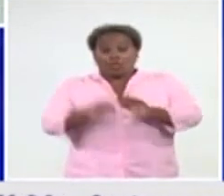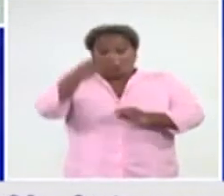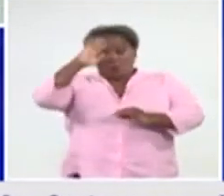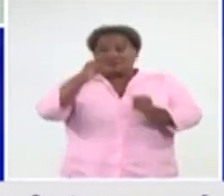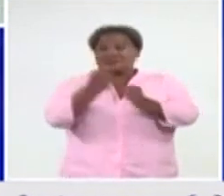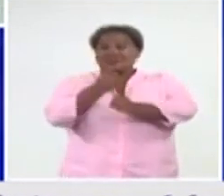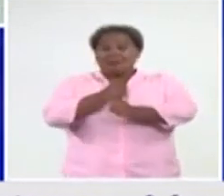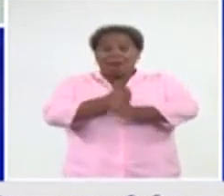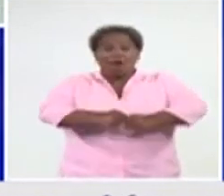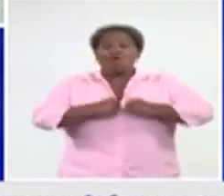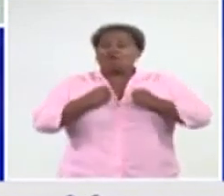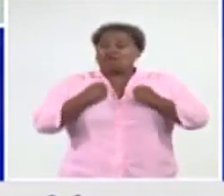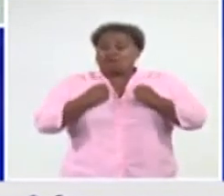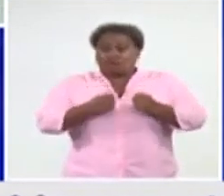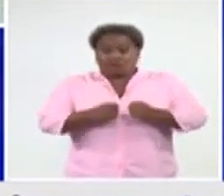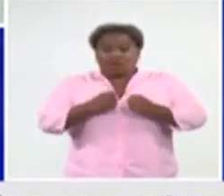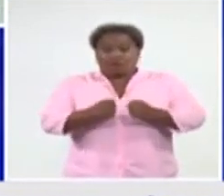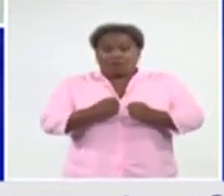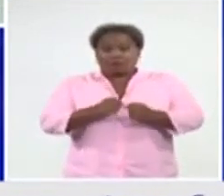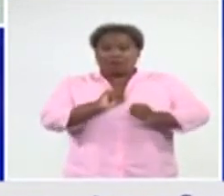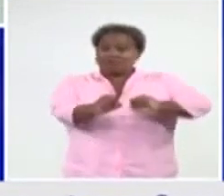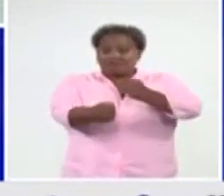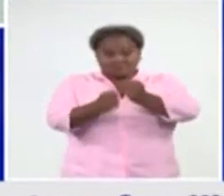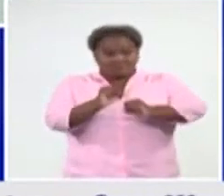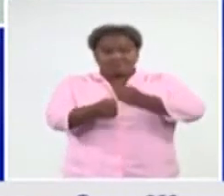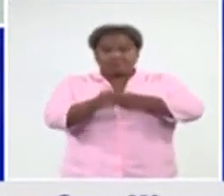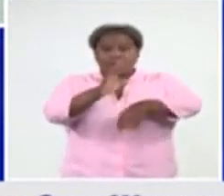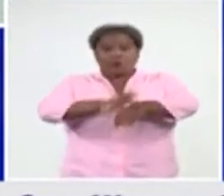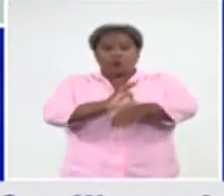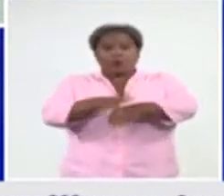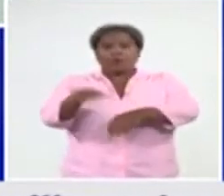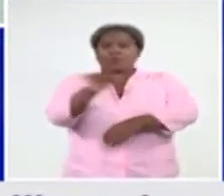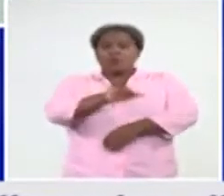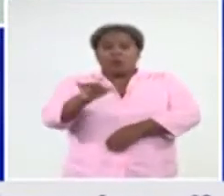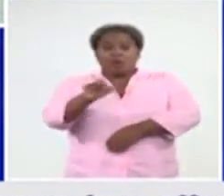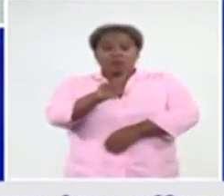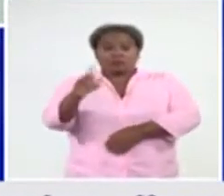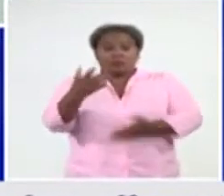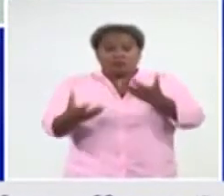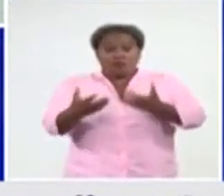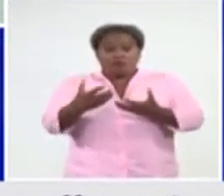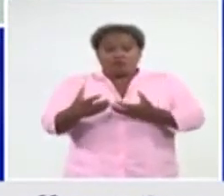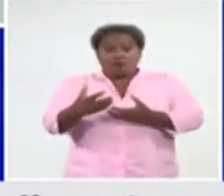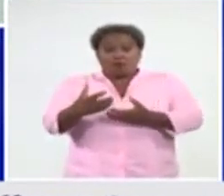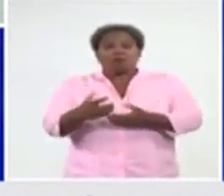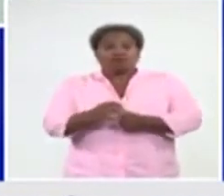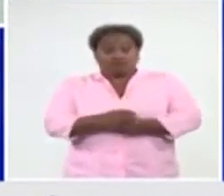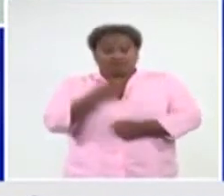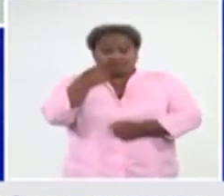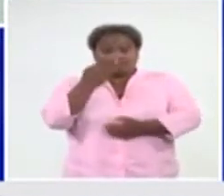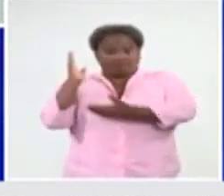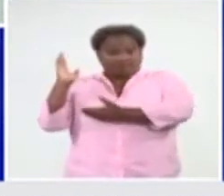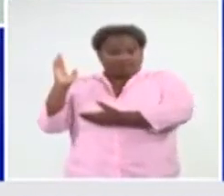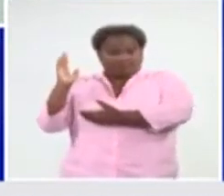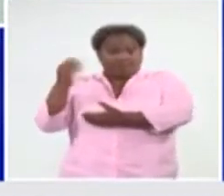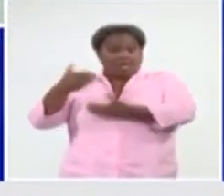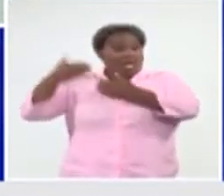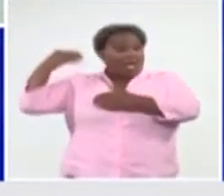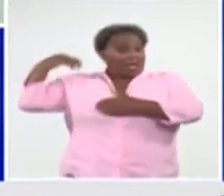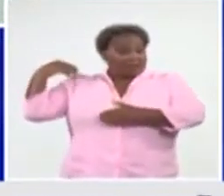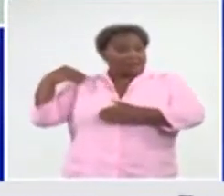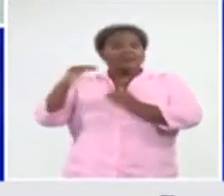fuerte para lograr controlarlo, como lo ha hecho esta provincia en muchas ocasiones anteriores. De